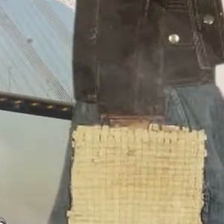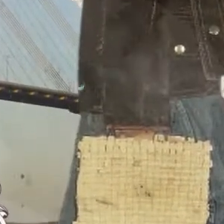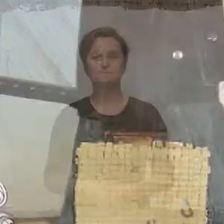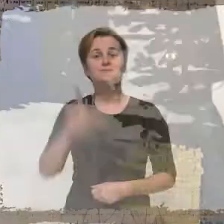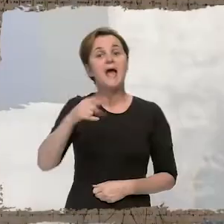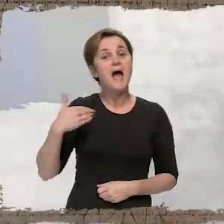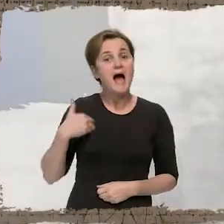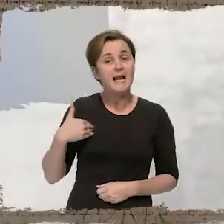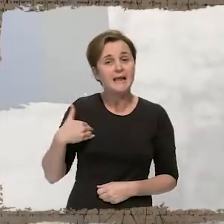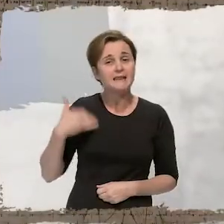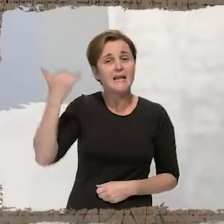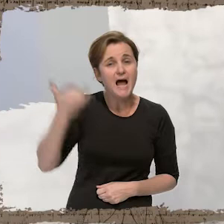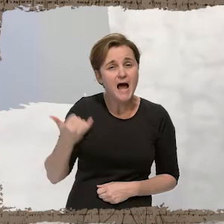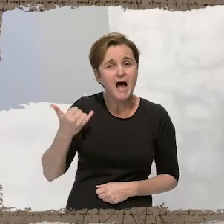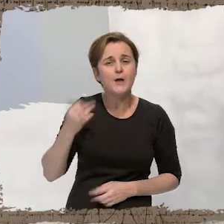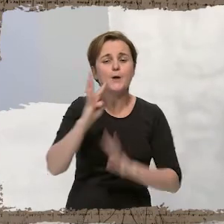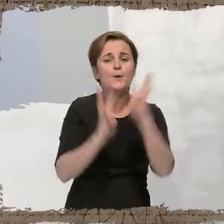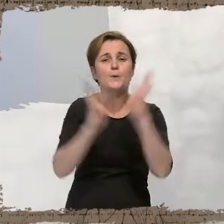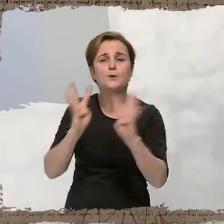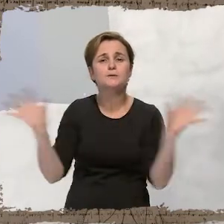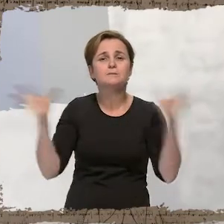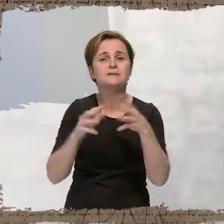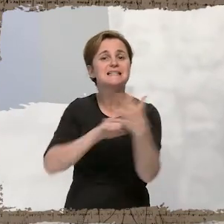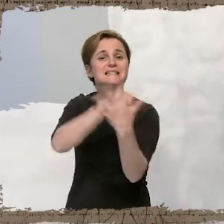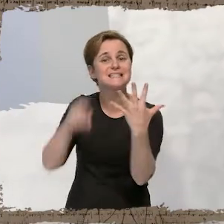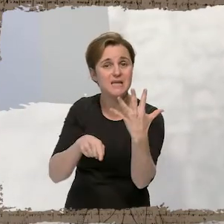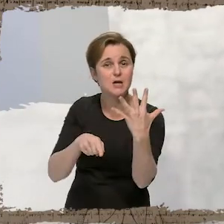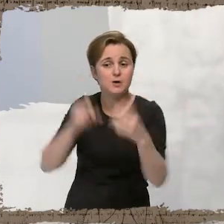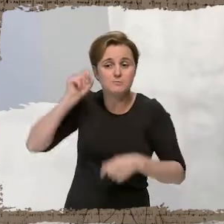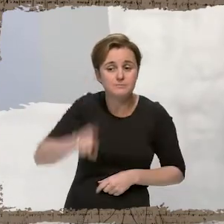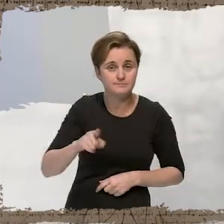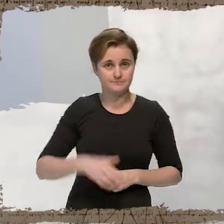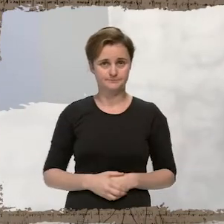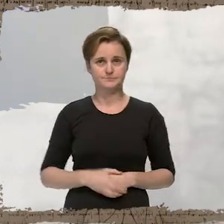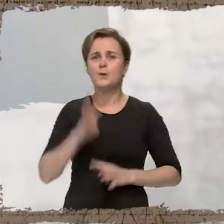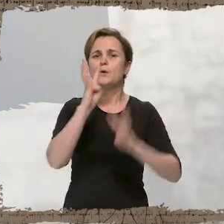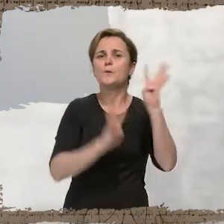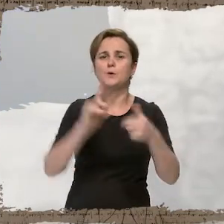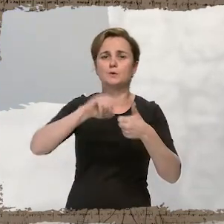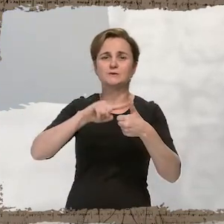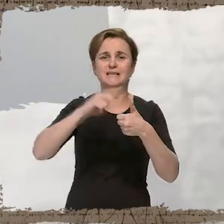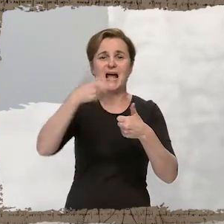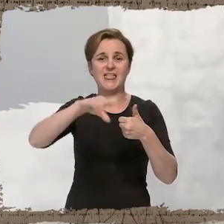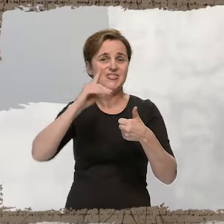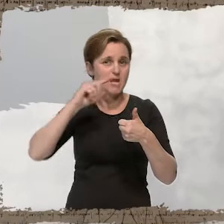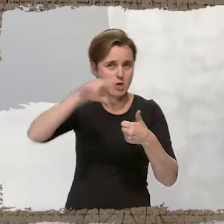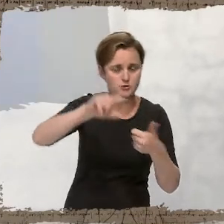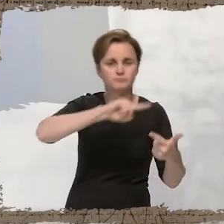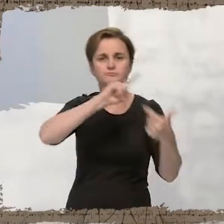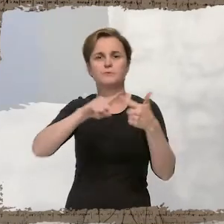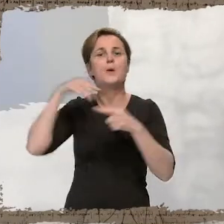en argentina existen cinco grandes grupos de bosques nativos son los bosques andino patagónicos